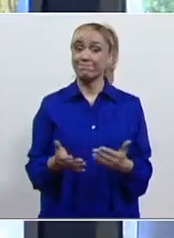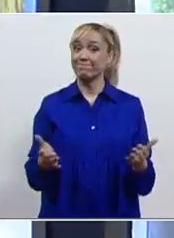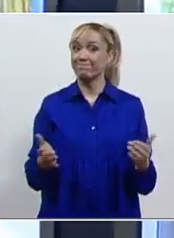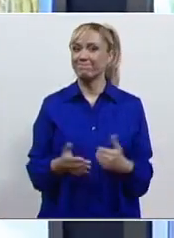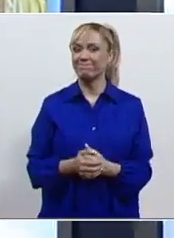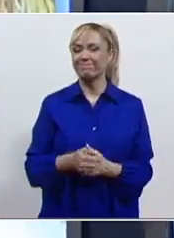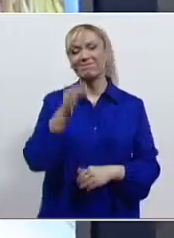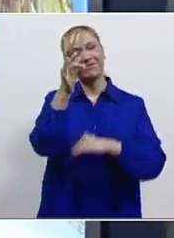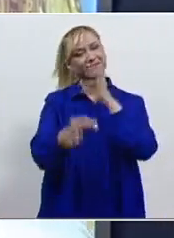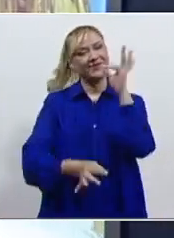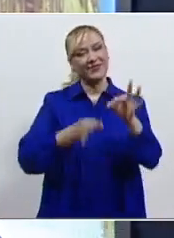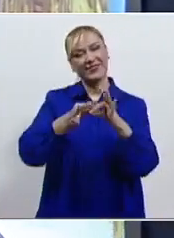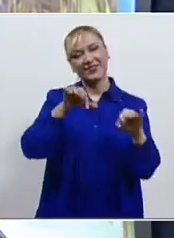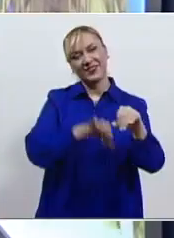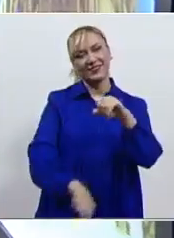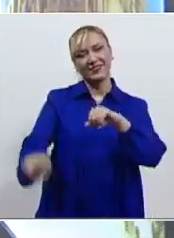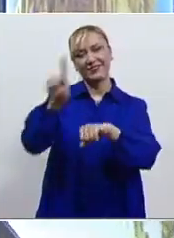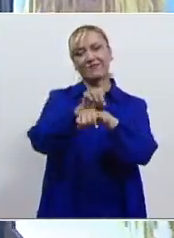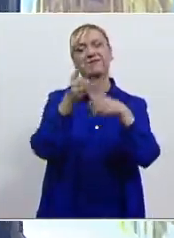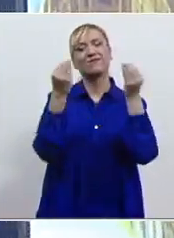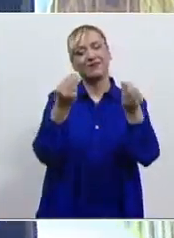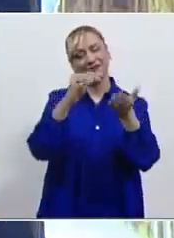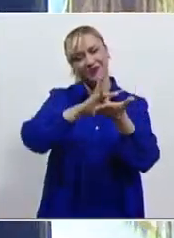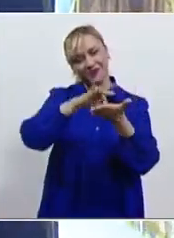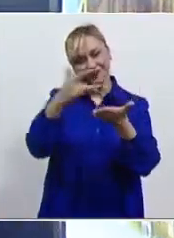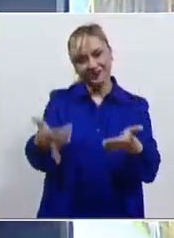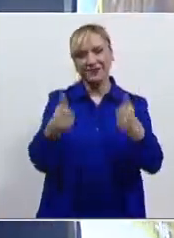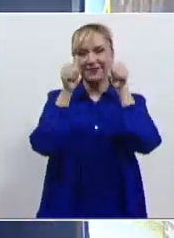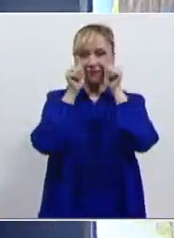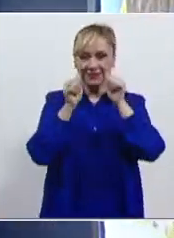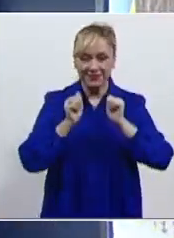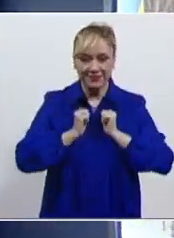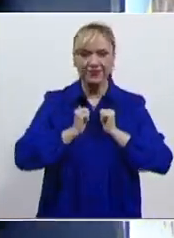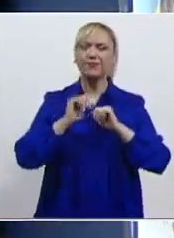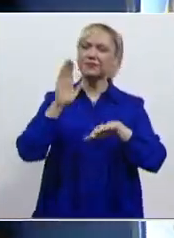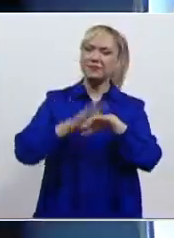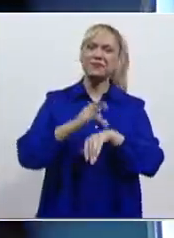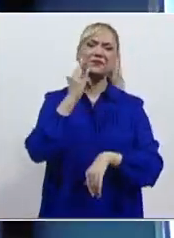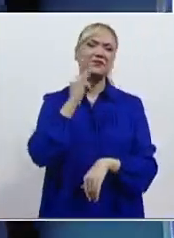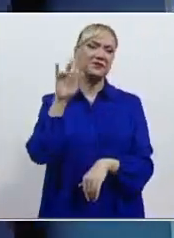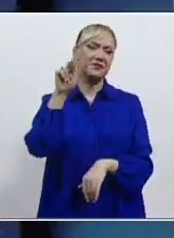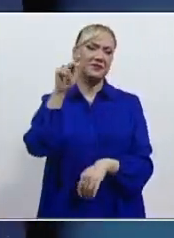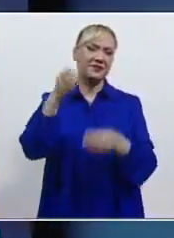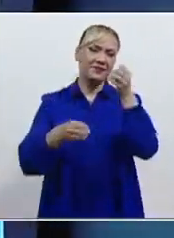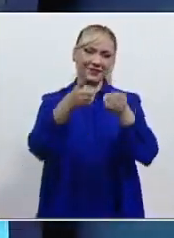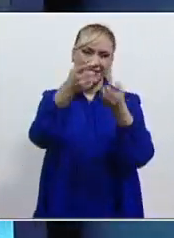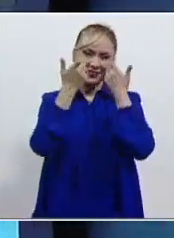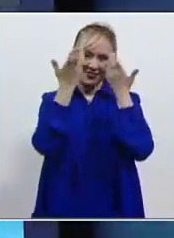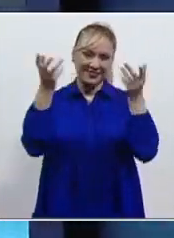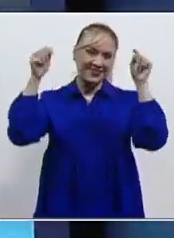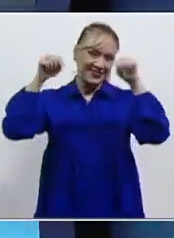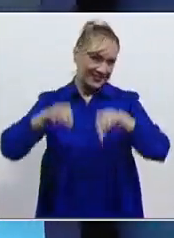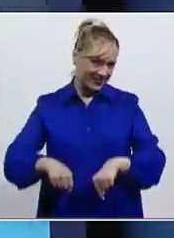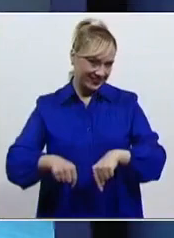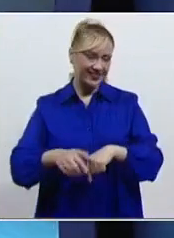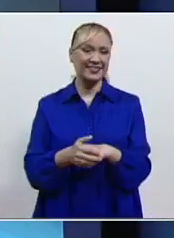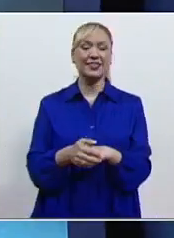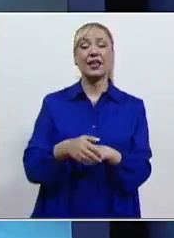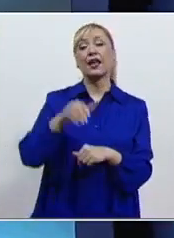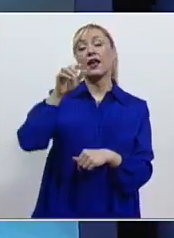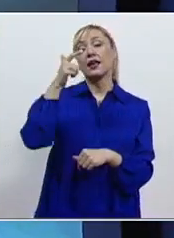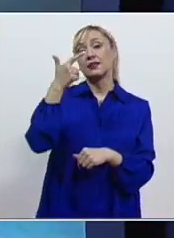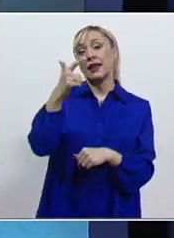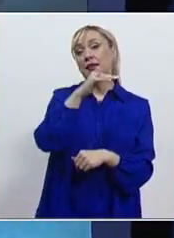Y es así como llegamos al final de este espacio, como siempre agradeciendo su compañía e invitándole a mantenerse pendiente de esta señal. No se pierda a